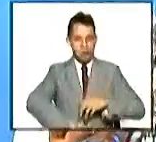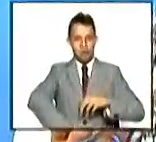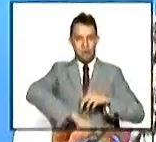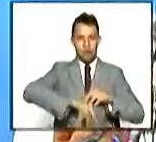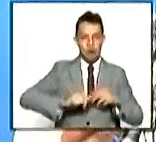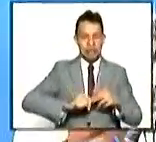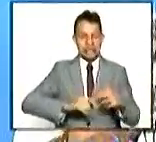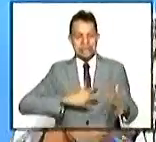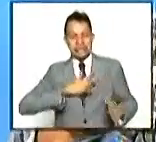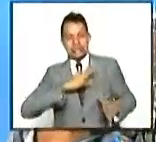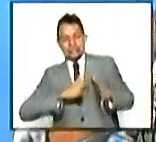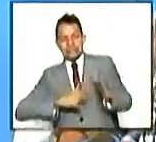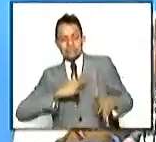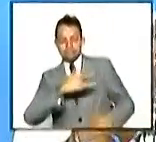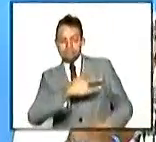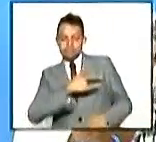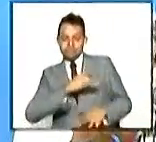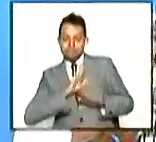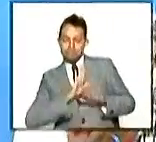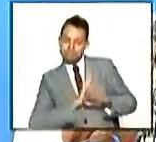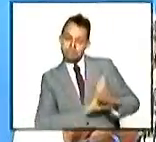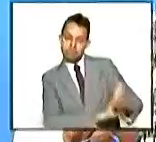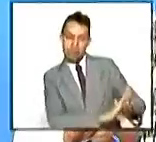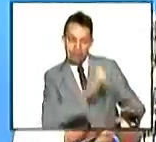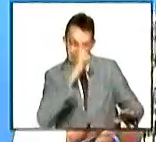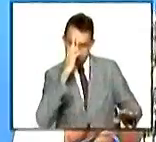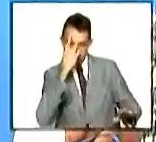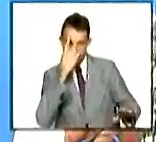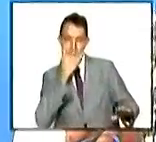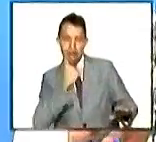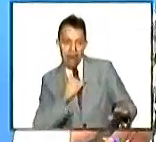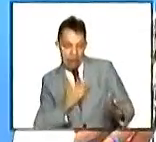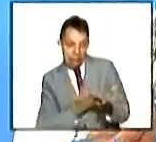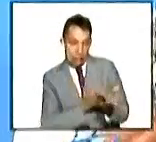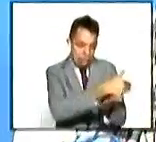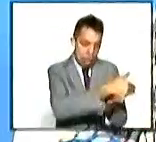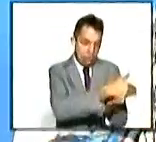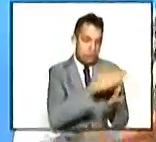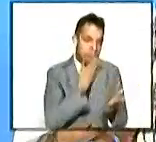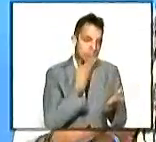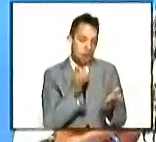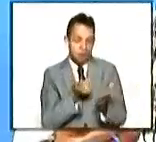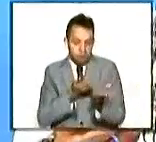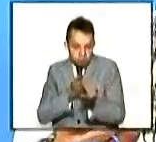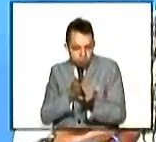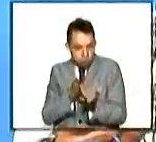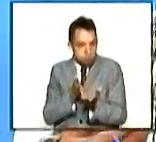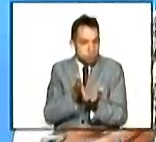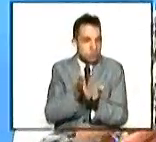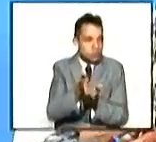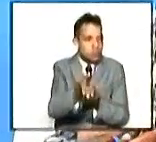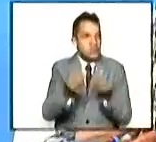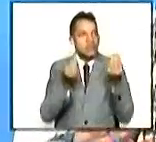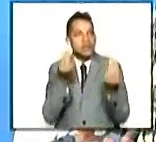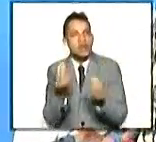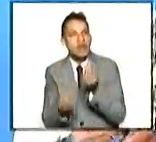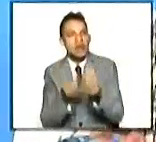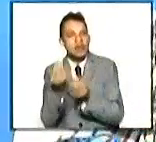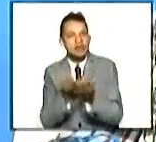todo eso, tenemos que buscar, porque estamos equivocados en el camino, muchos. En la ruta de